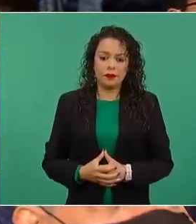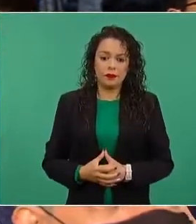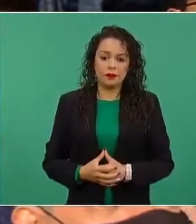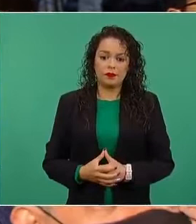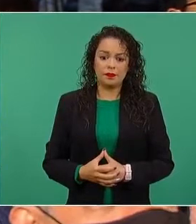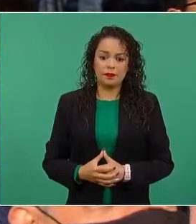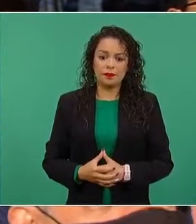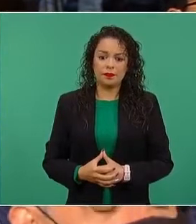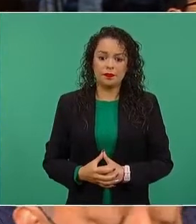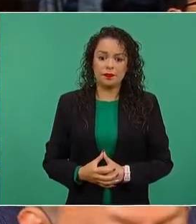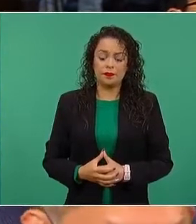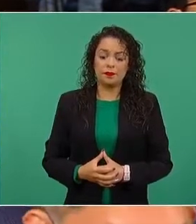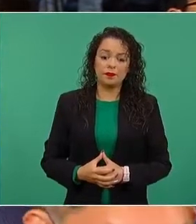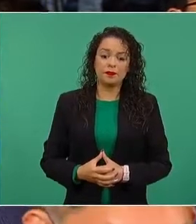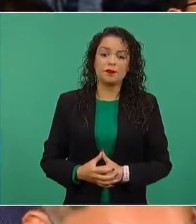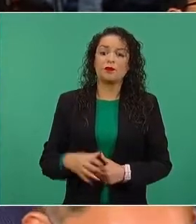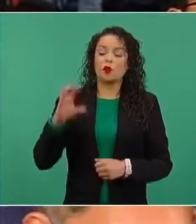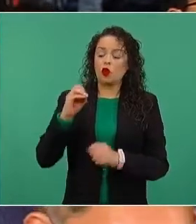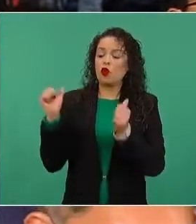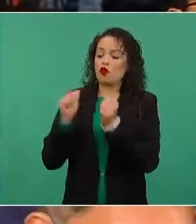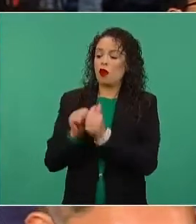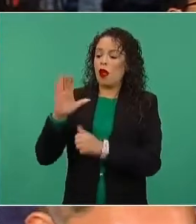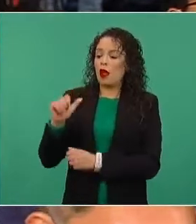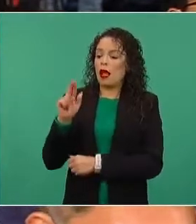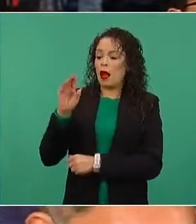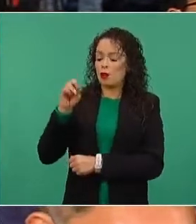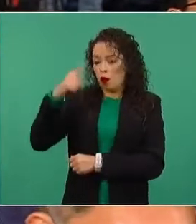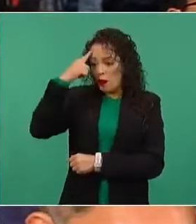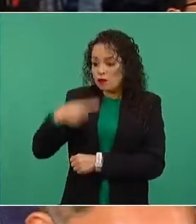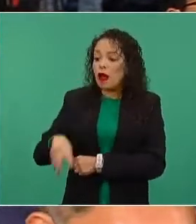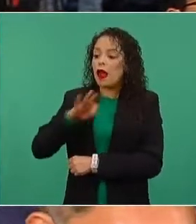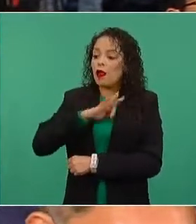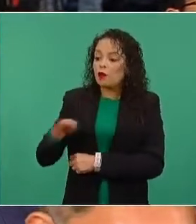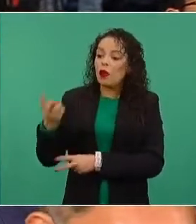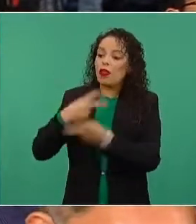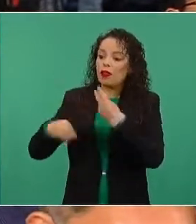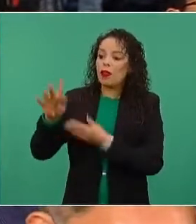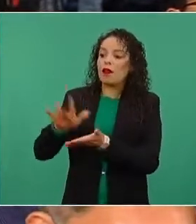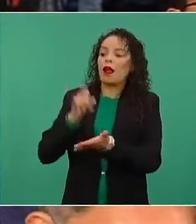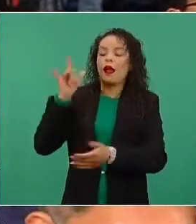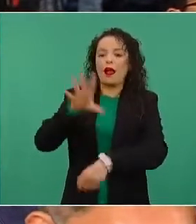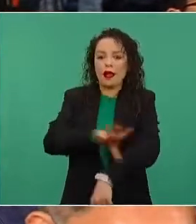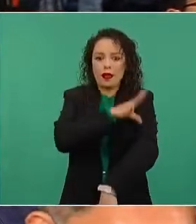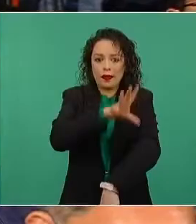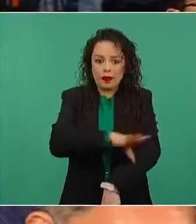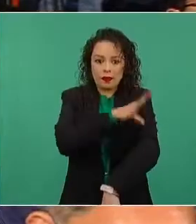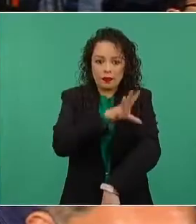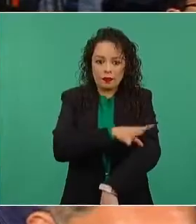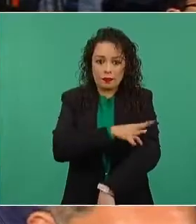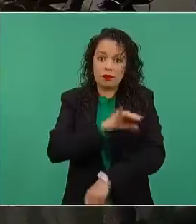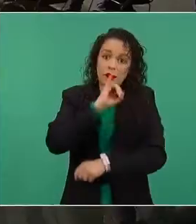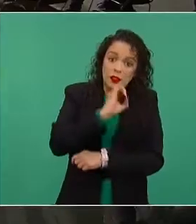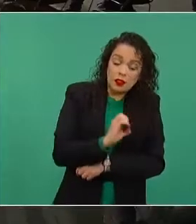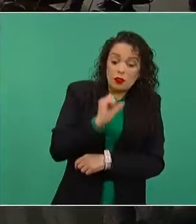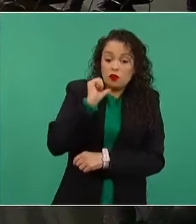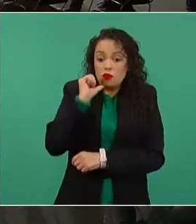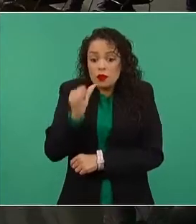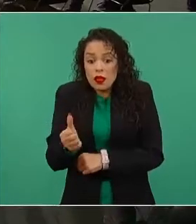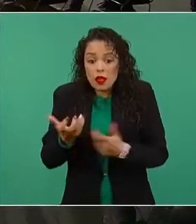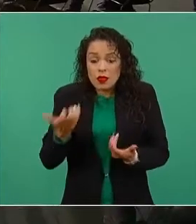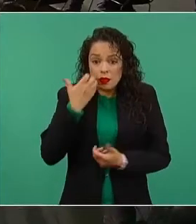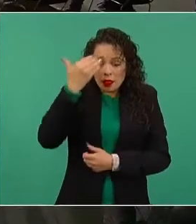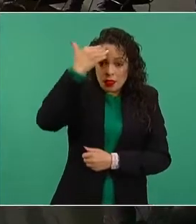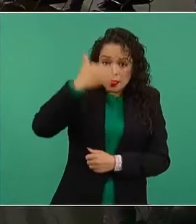carboeléctricas para la generación de, pues, si se tienen programado o no.